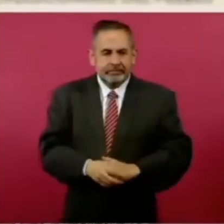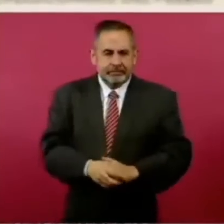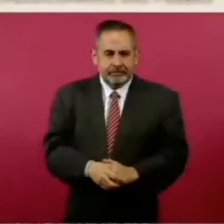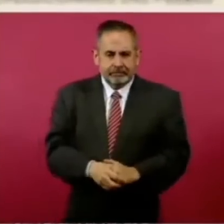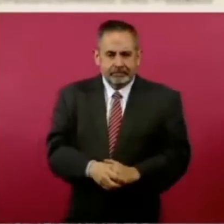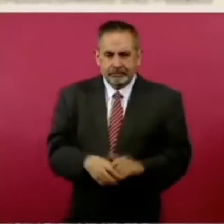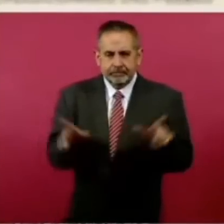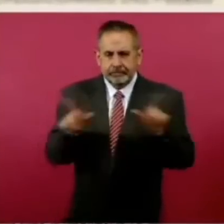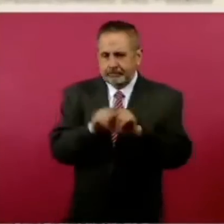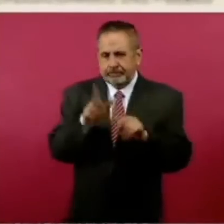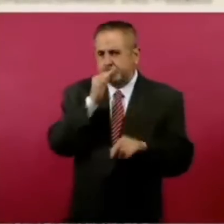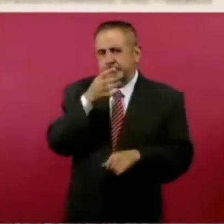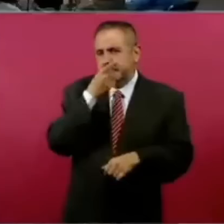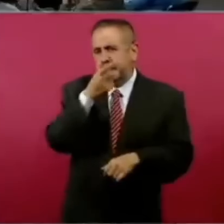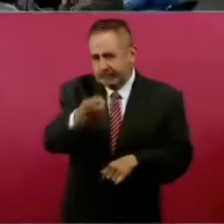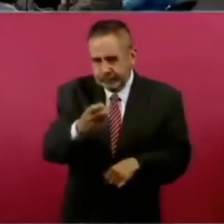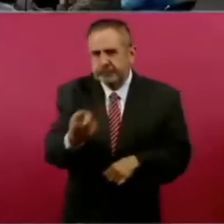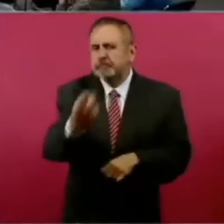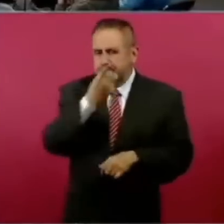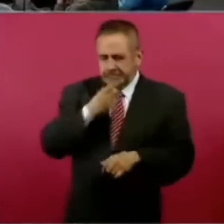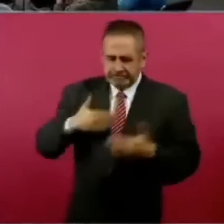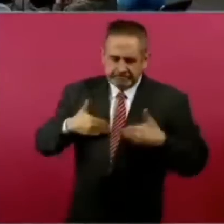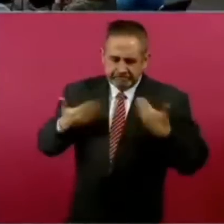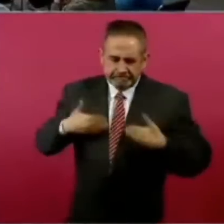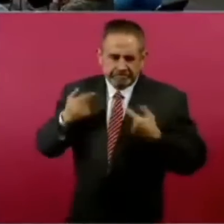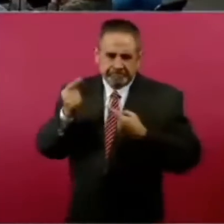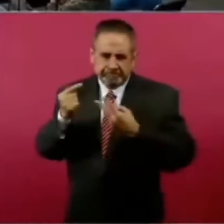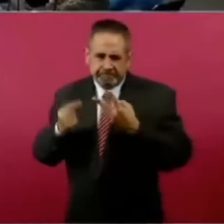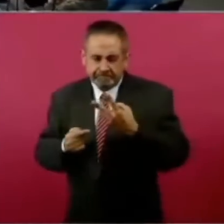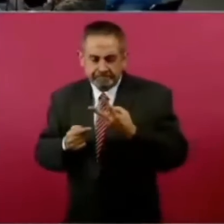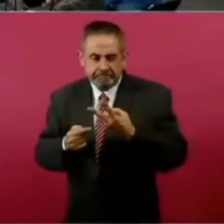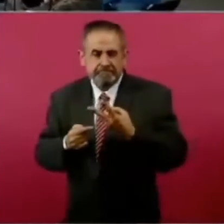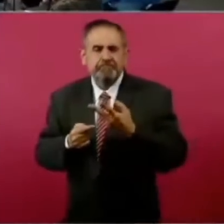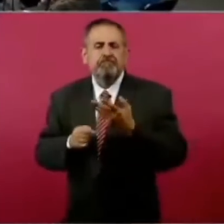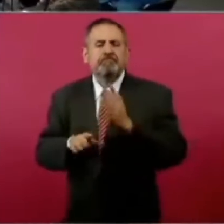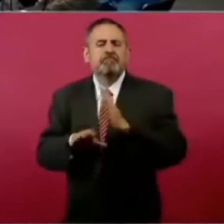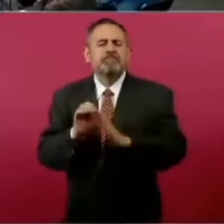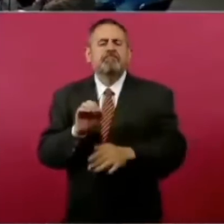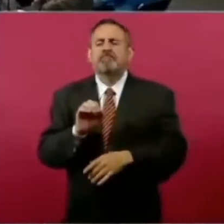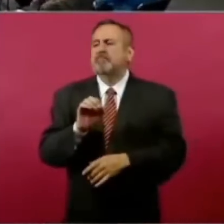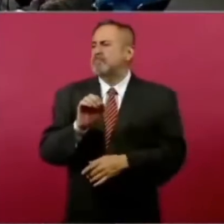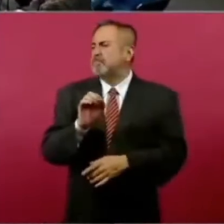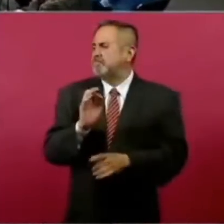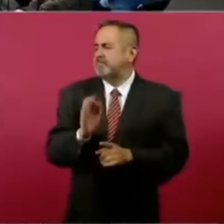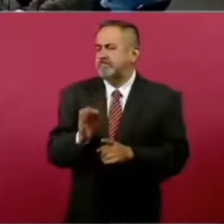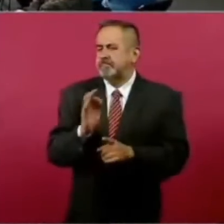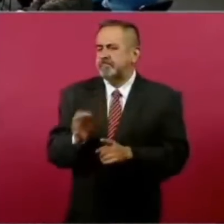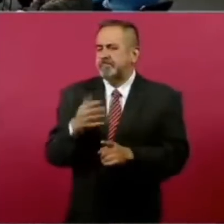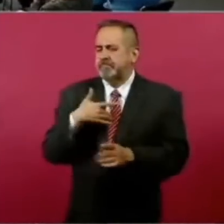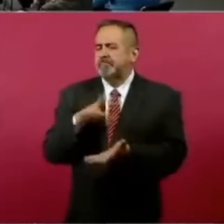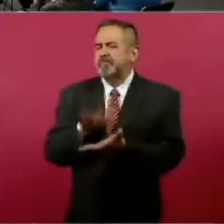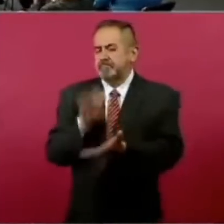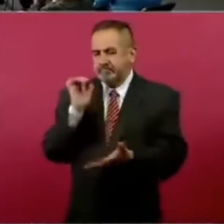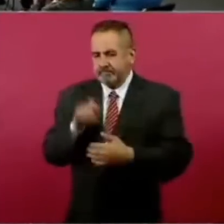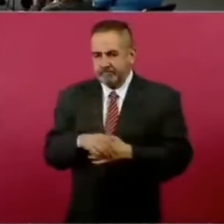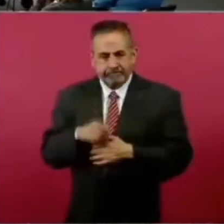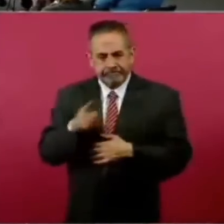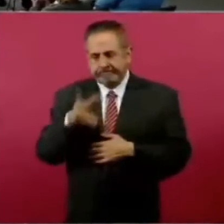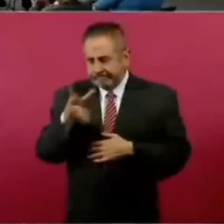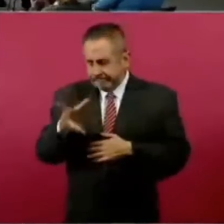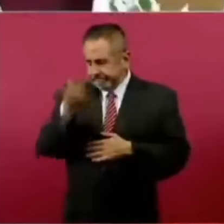Pero eso ya no lo puedo decir. Pero sí me sirvió mucho, porque uno aprende de